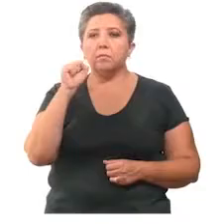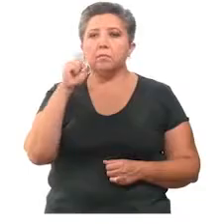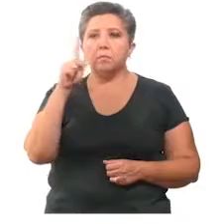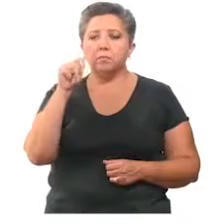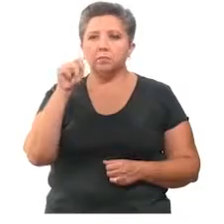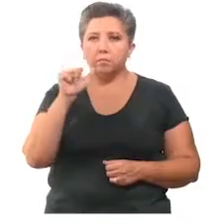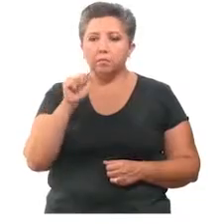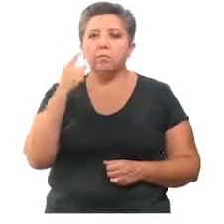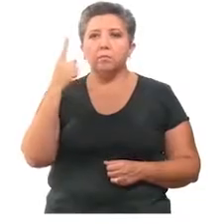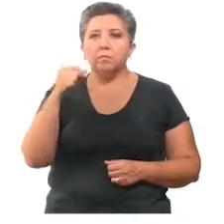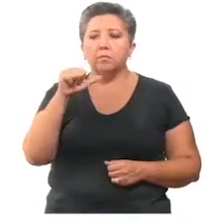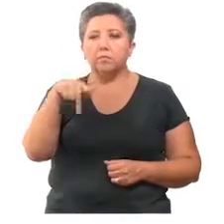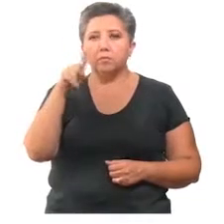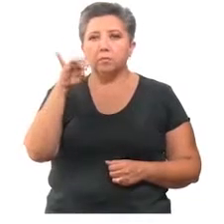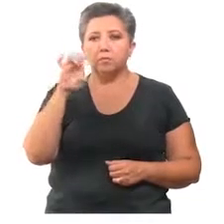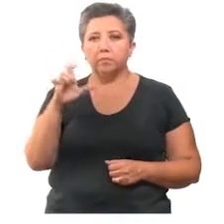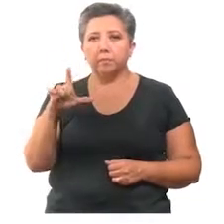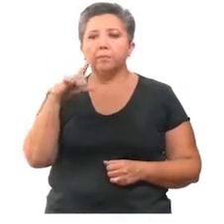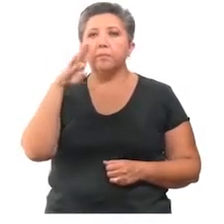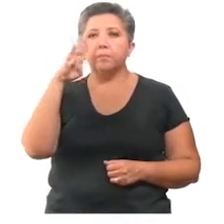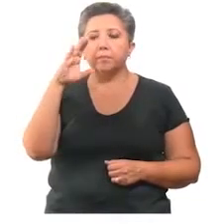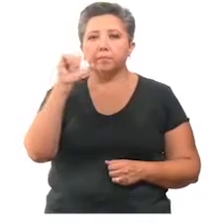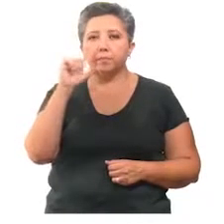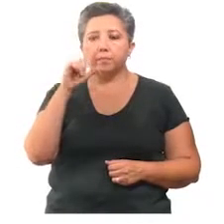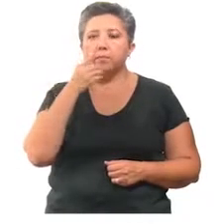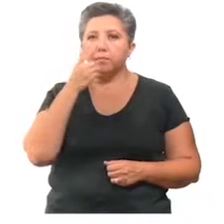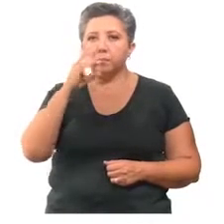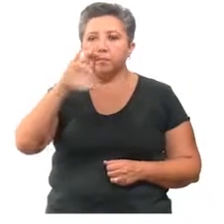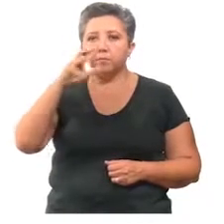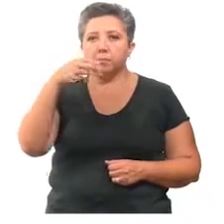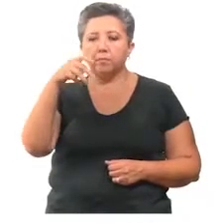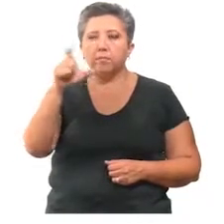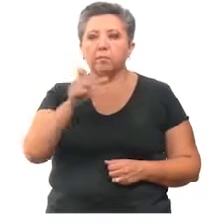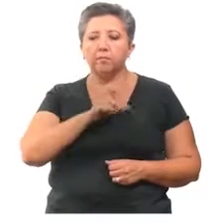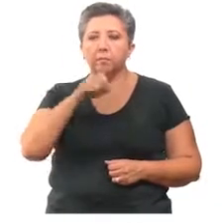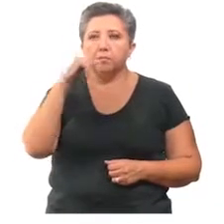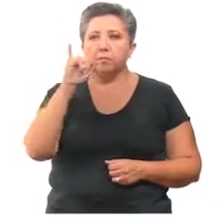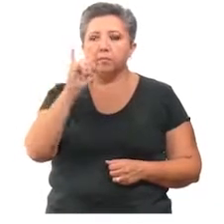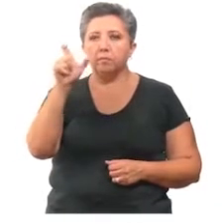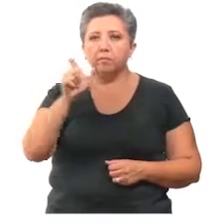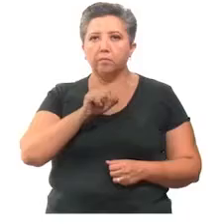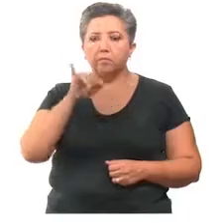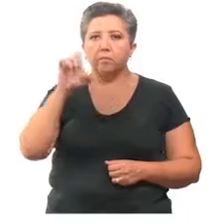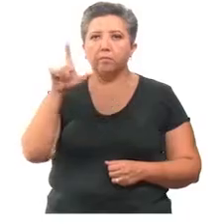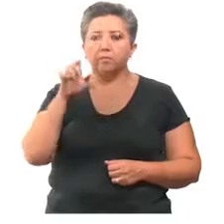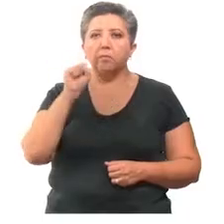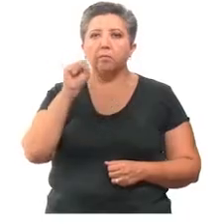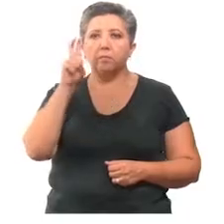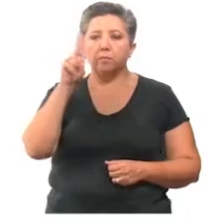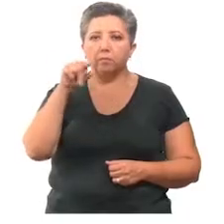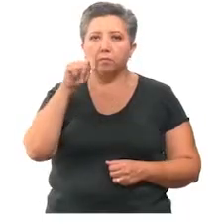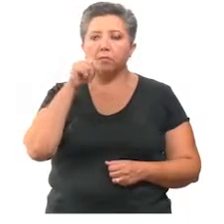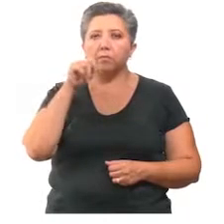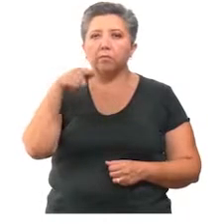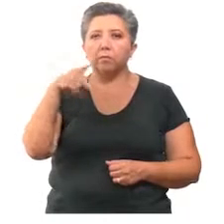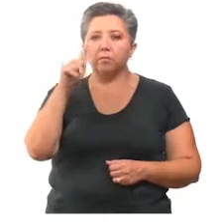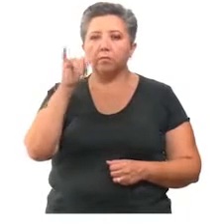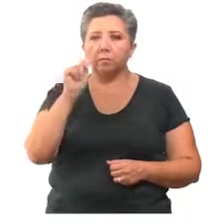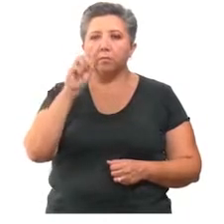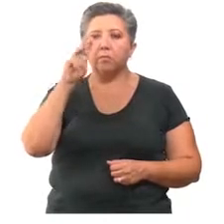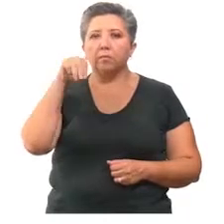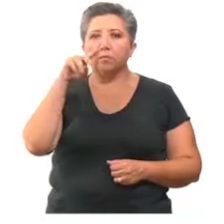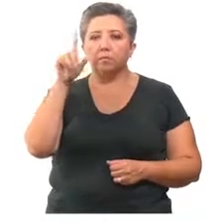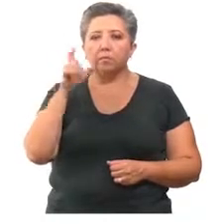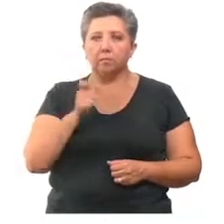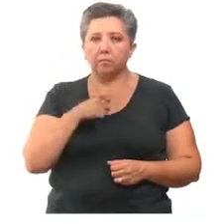Cantunil, Temozón y 1 en Aquil, Baca, Cantamayec, Chemash, Concal, Ixil, Panabá, Zacalum, Tequit, Tecom,